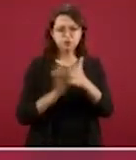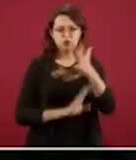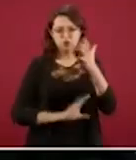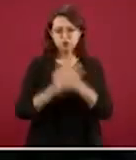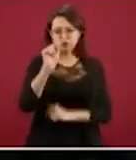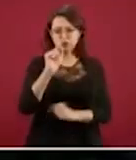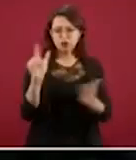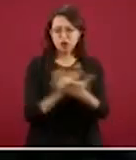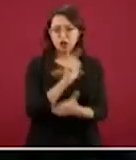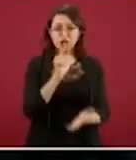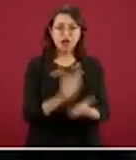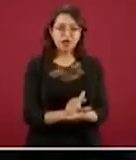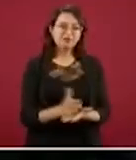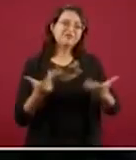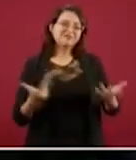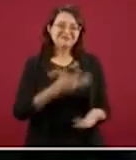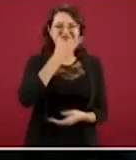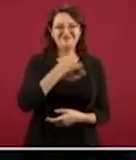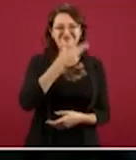un abogado,